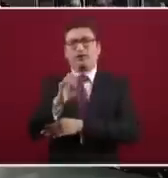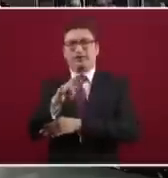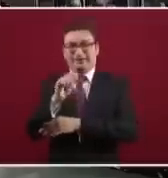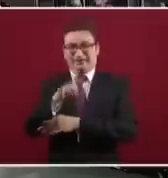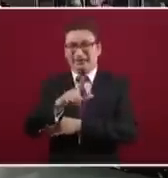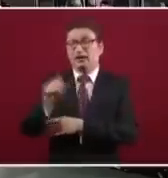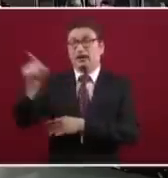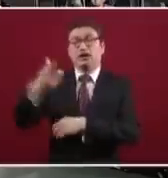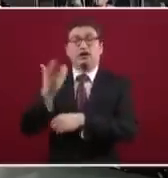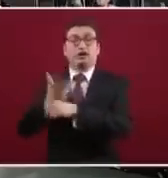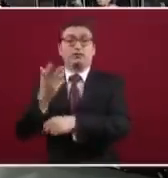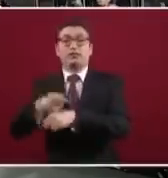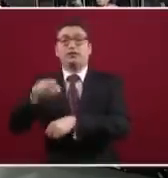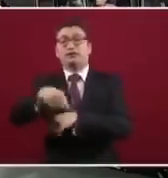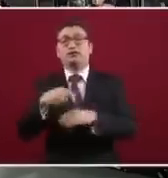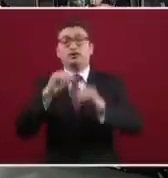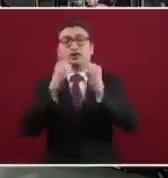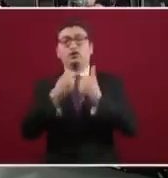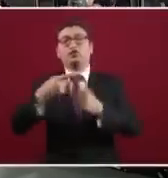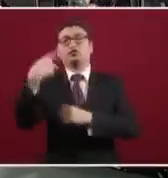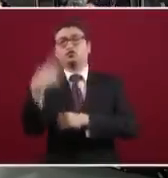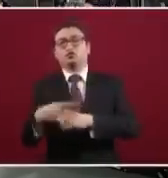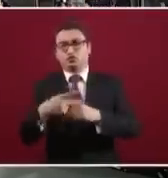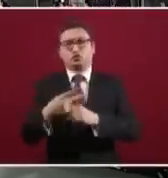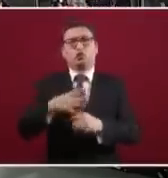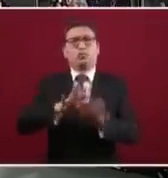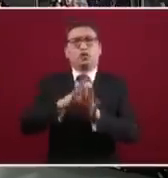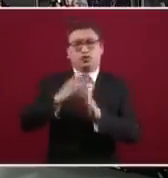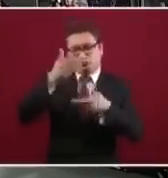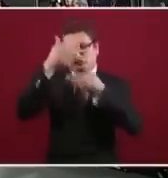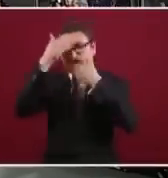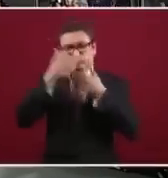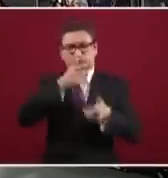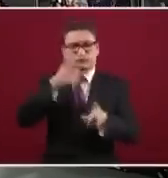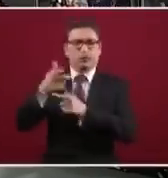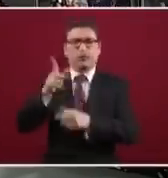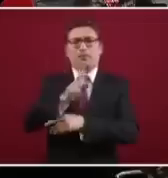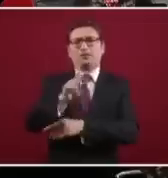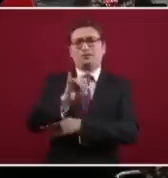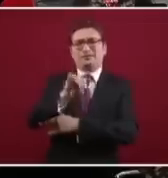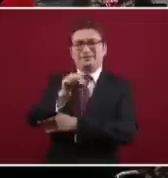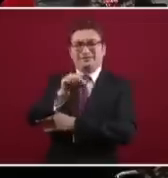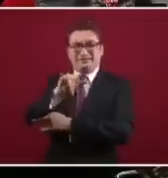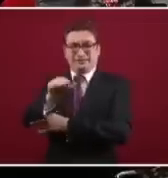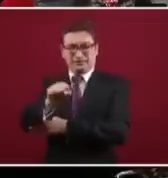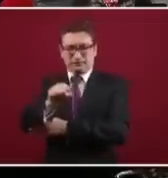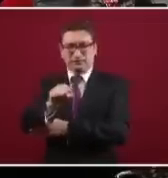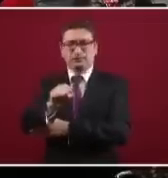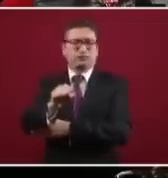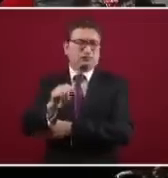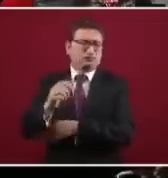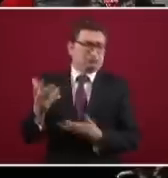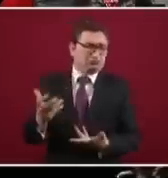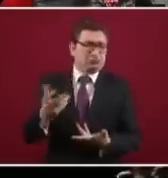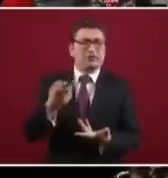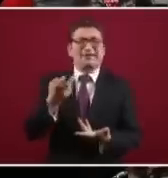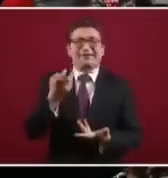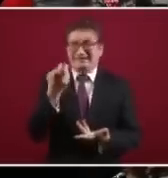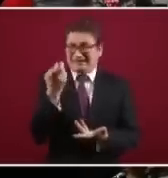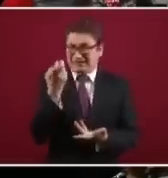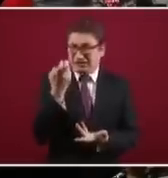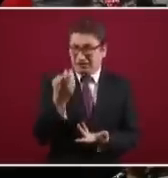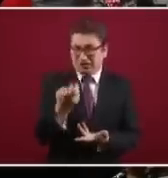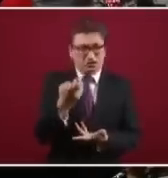como organizaciones terroristas equiparables a ISIS, por ejemplo. ¿Eso